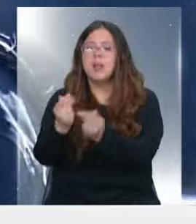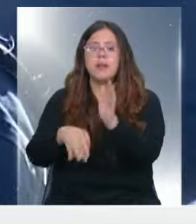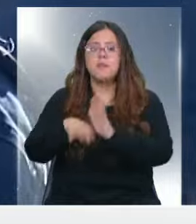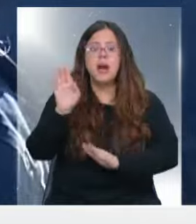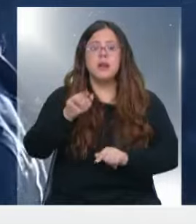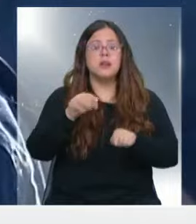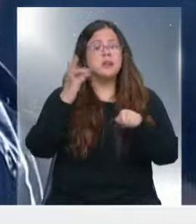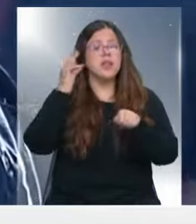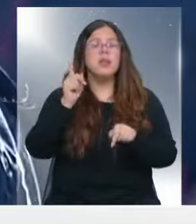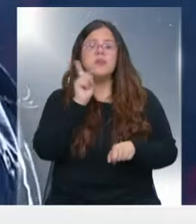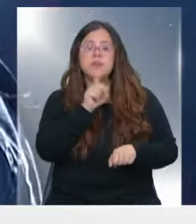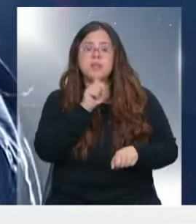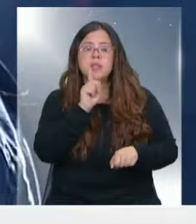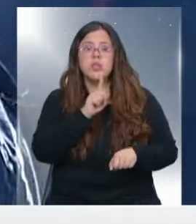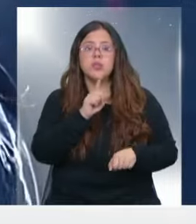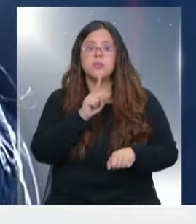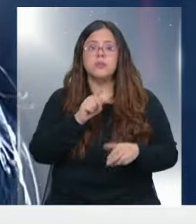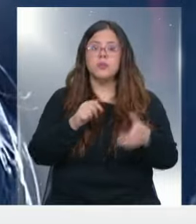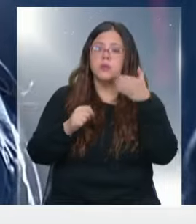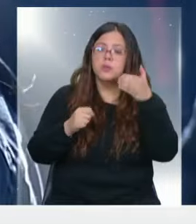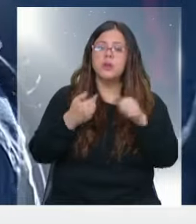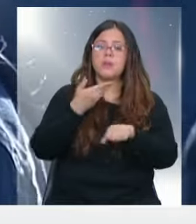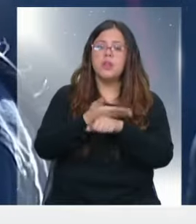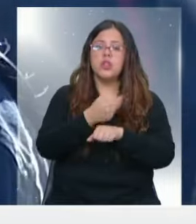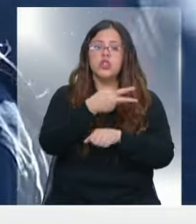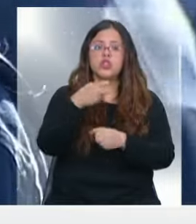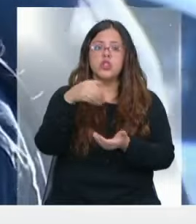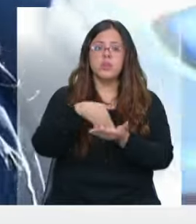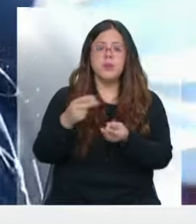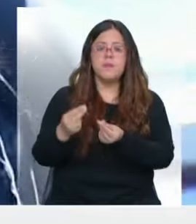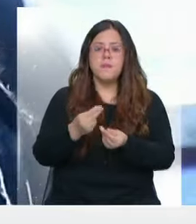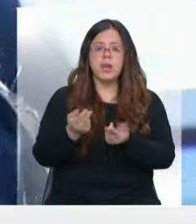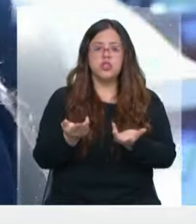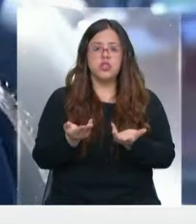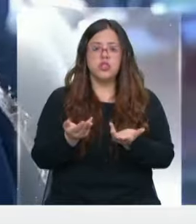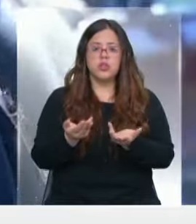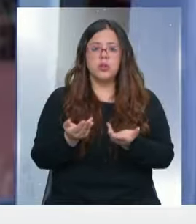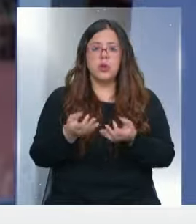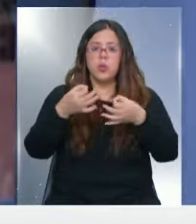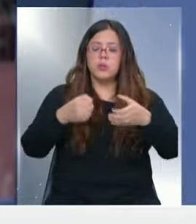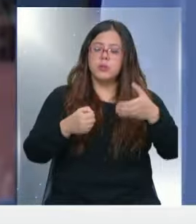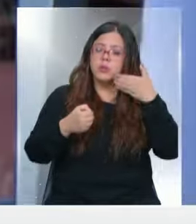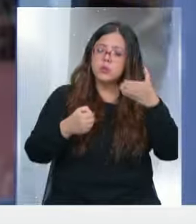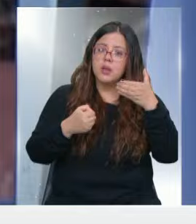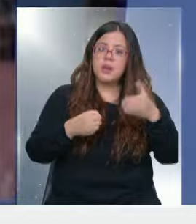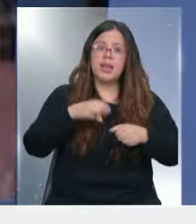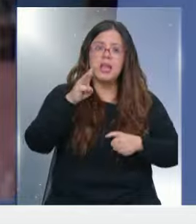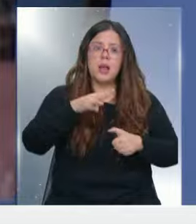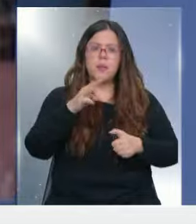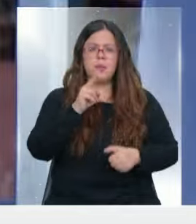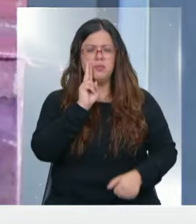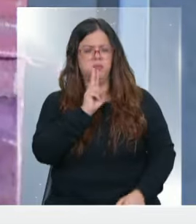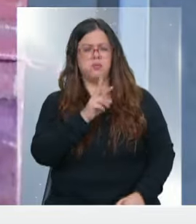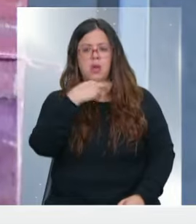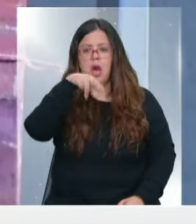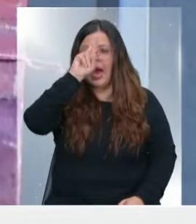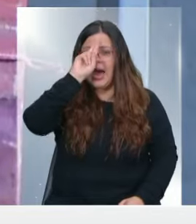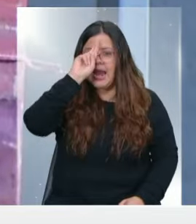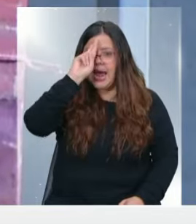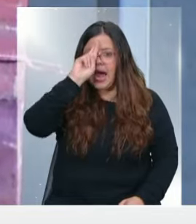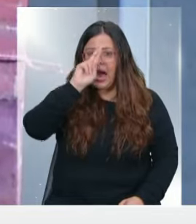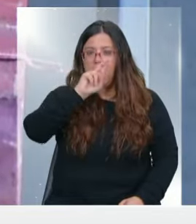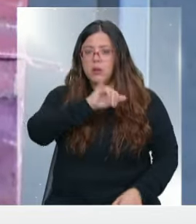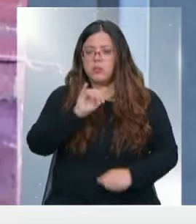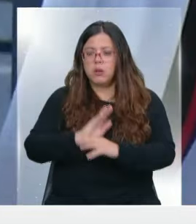debió mentir. María Jesús la llamó, pidiéndole 200.000 pesos. Una llamada que a su madre le pareció extraña y se fue